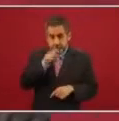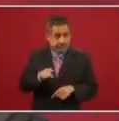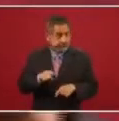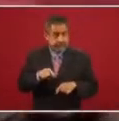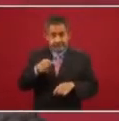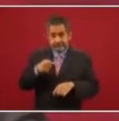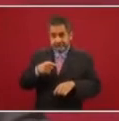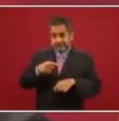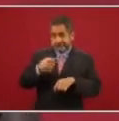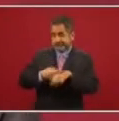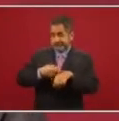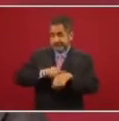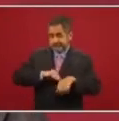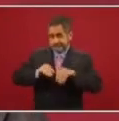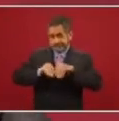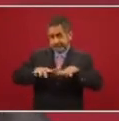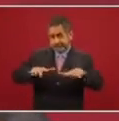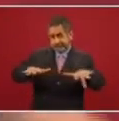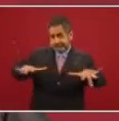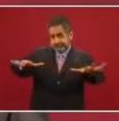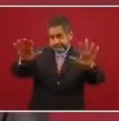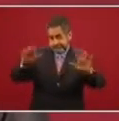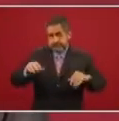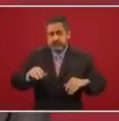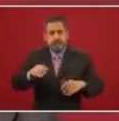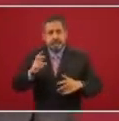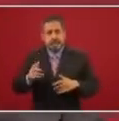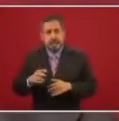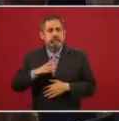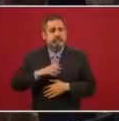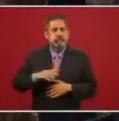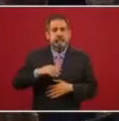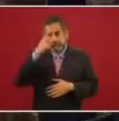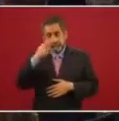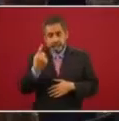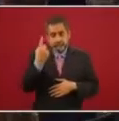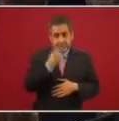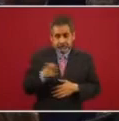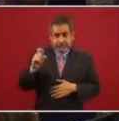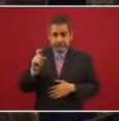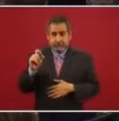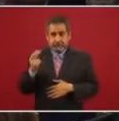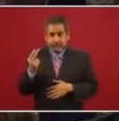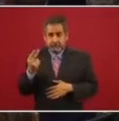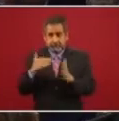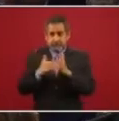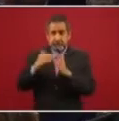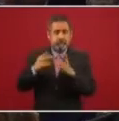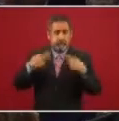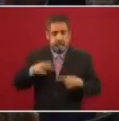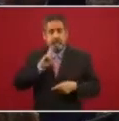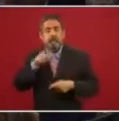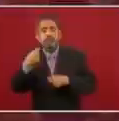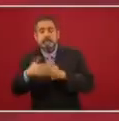dispersión comunitaria tenemos en méxico más de 125 millones de habitantes ahora con el censo